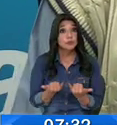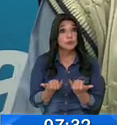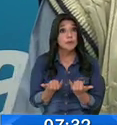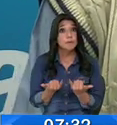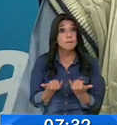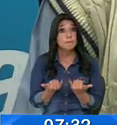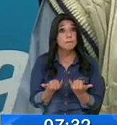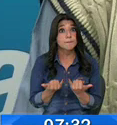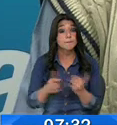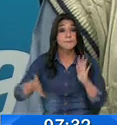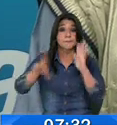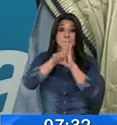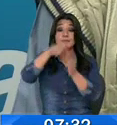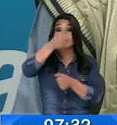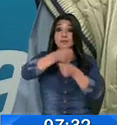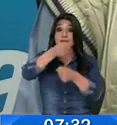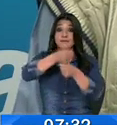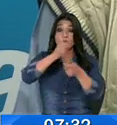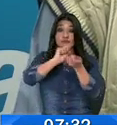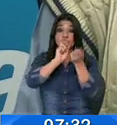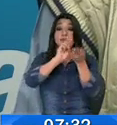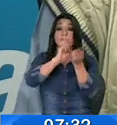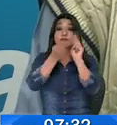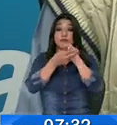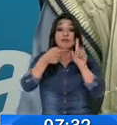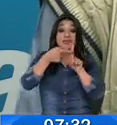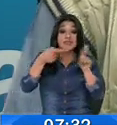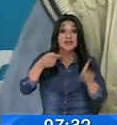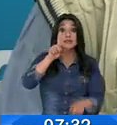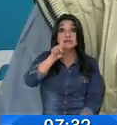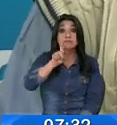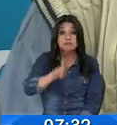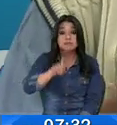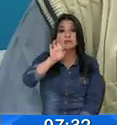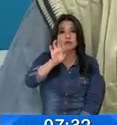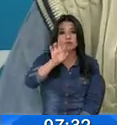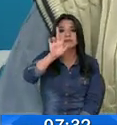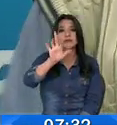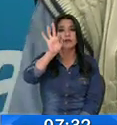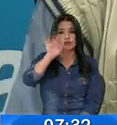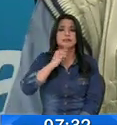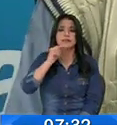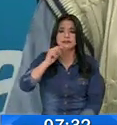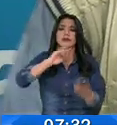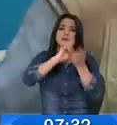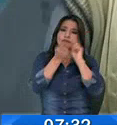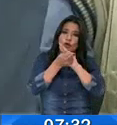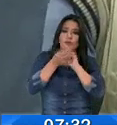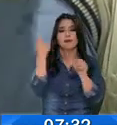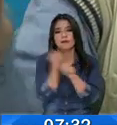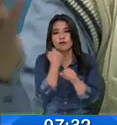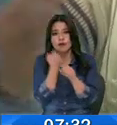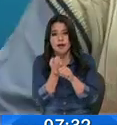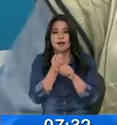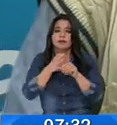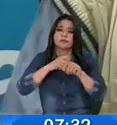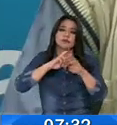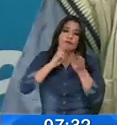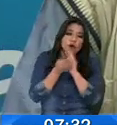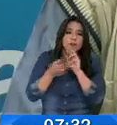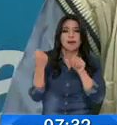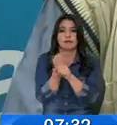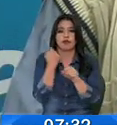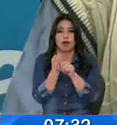código laboral que data de 1938 he hablado mucho de la reforma laboral puntos de vista desde el sector